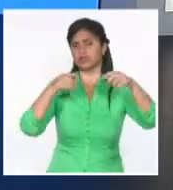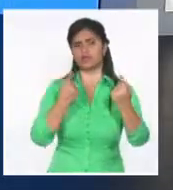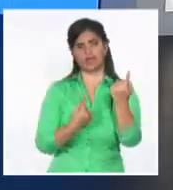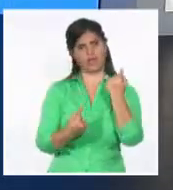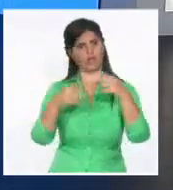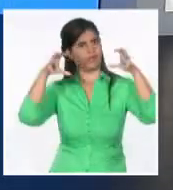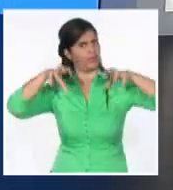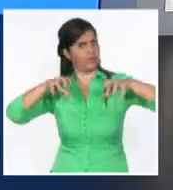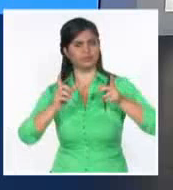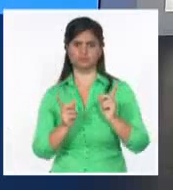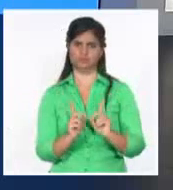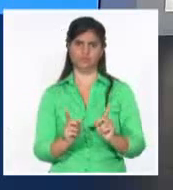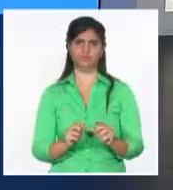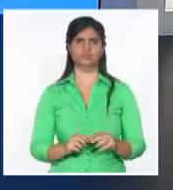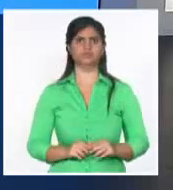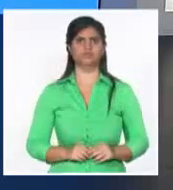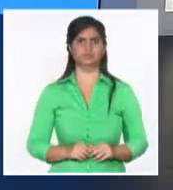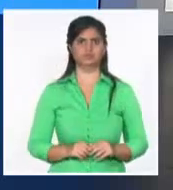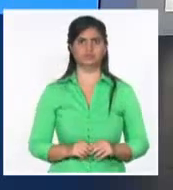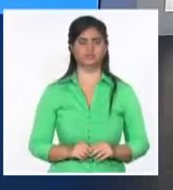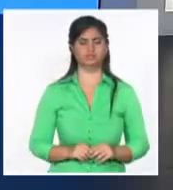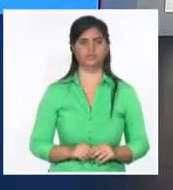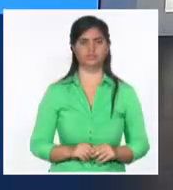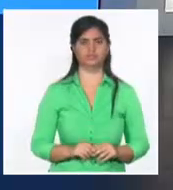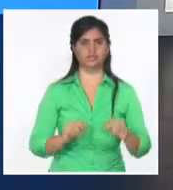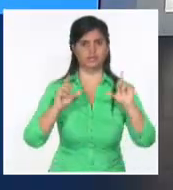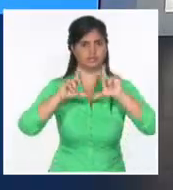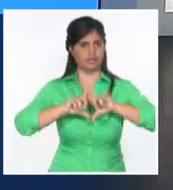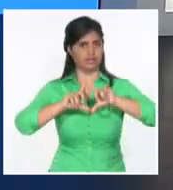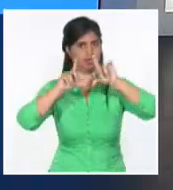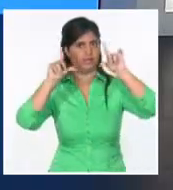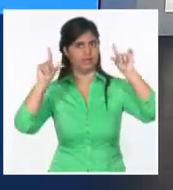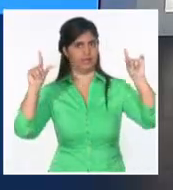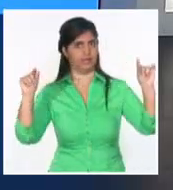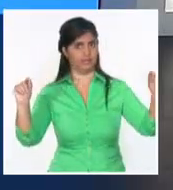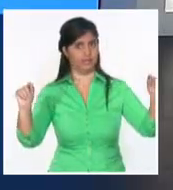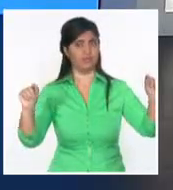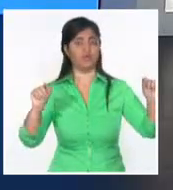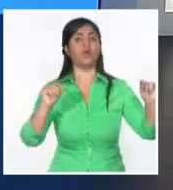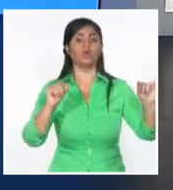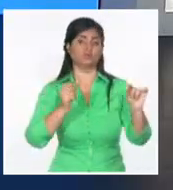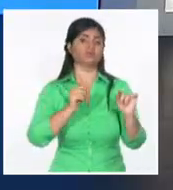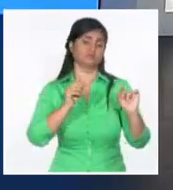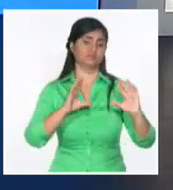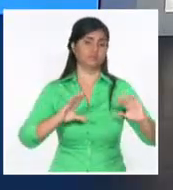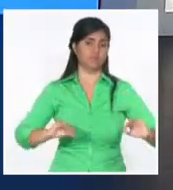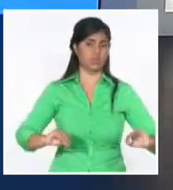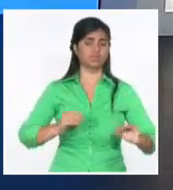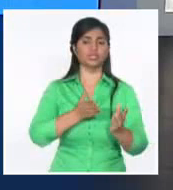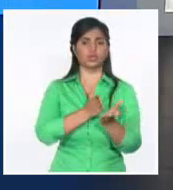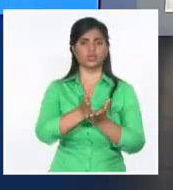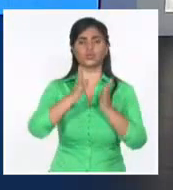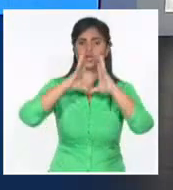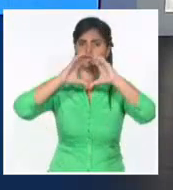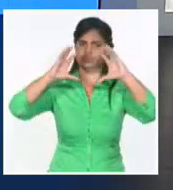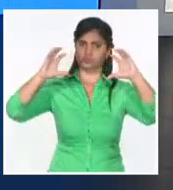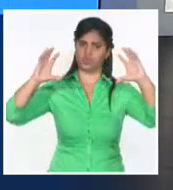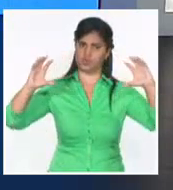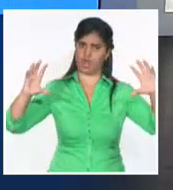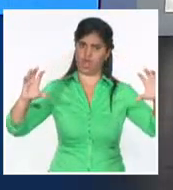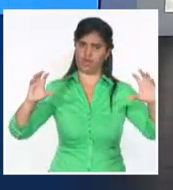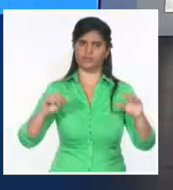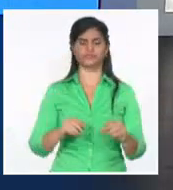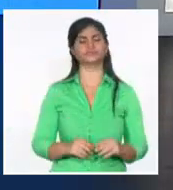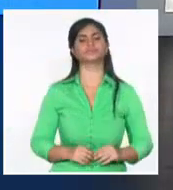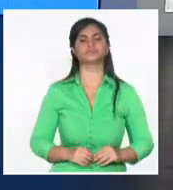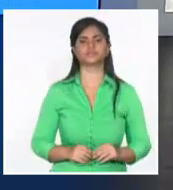caso del oriente pueden persistir, aunque de manera aislada, algunas precipitaciones durante el periodo nocturno. Mientras tanto, en el occidente y centro, cielo con sol y algunas nubes, es decir, cielo parcialmente